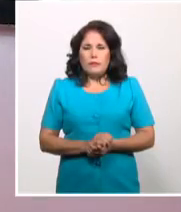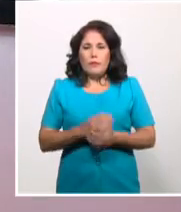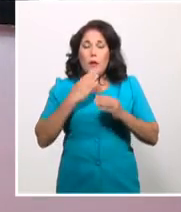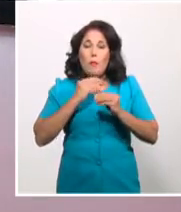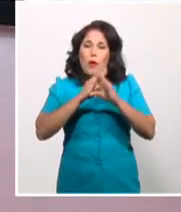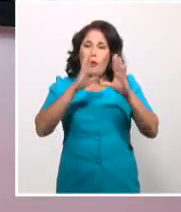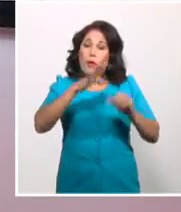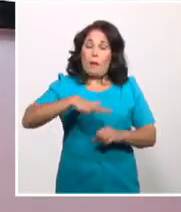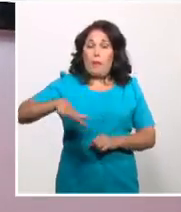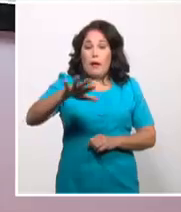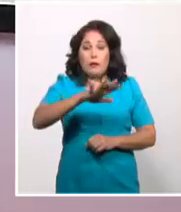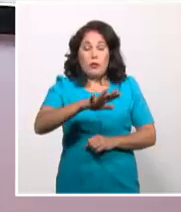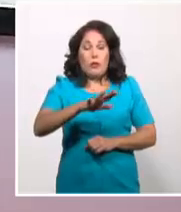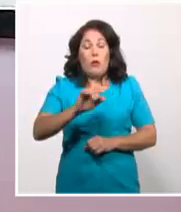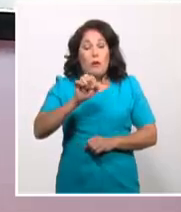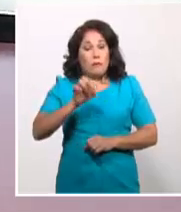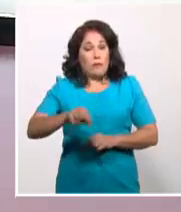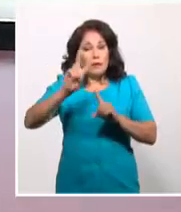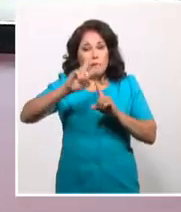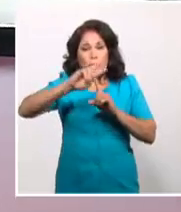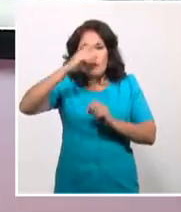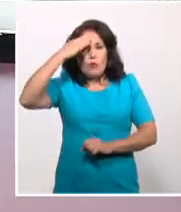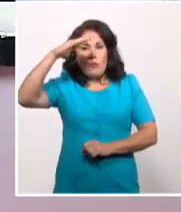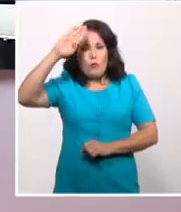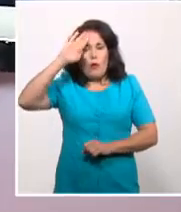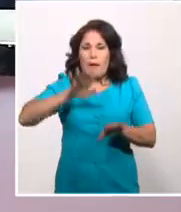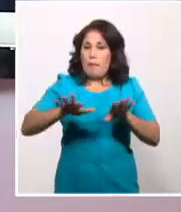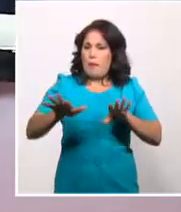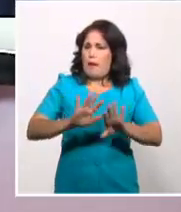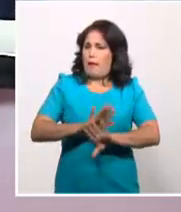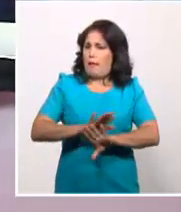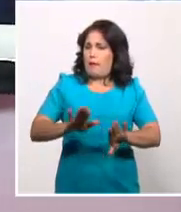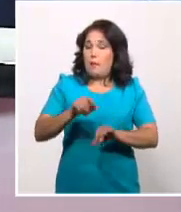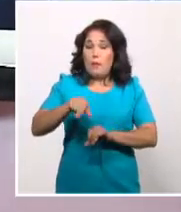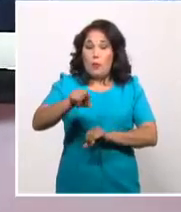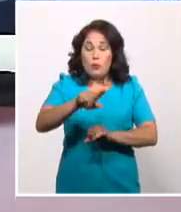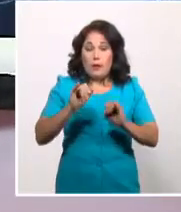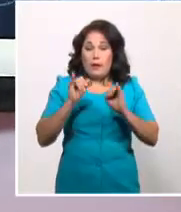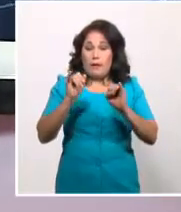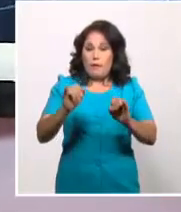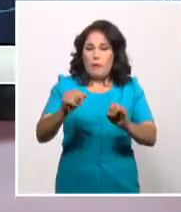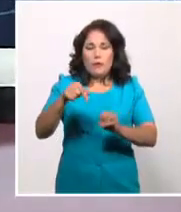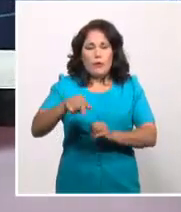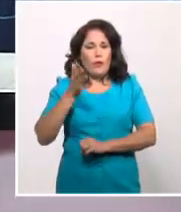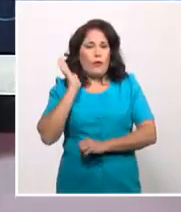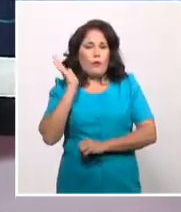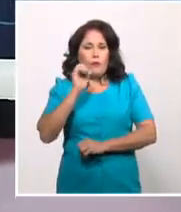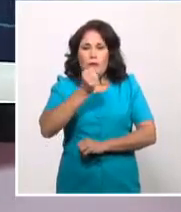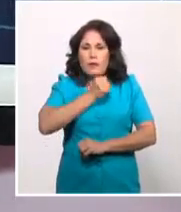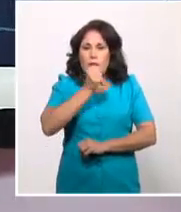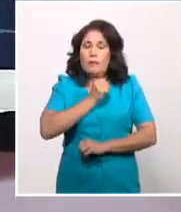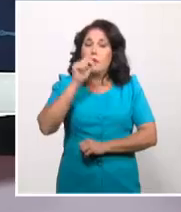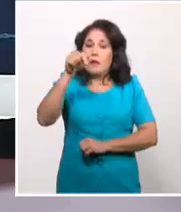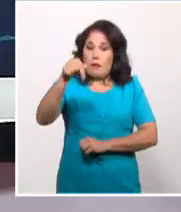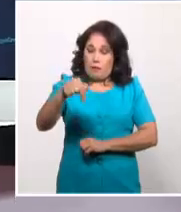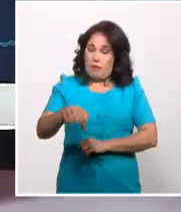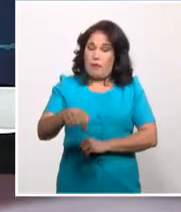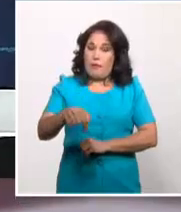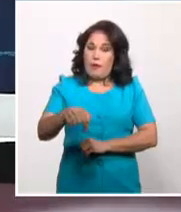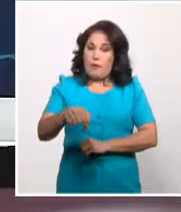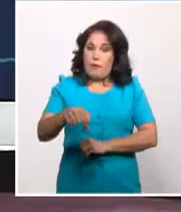Muy buenos días. La señal de la televisión cubana lista una vez más para llevar a ustedes la habitual conferencia de prensa que ofrece